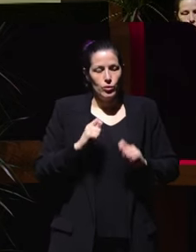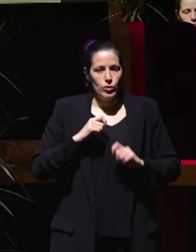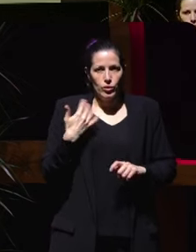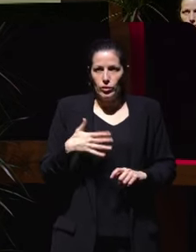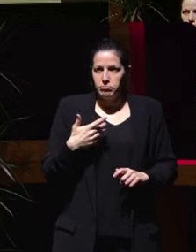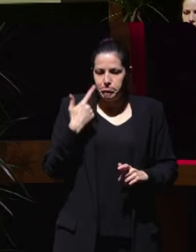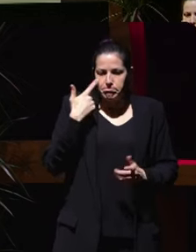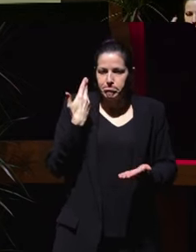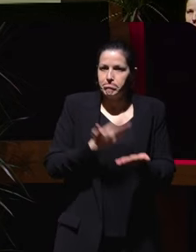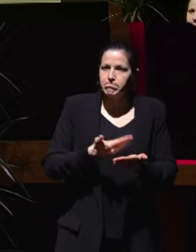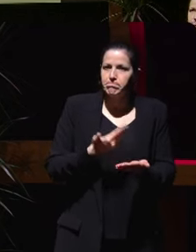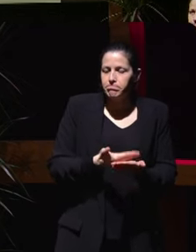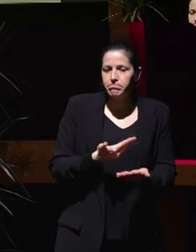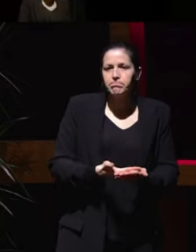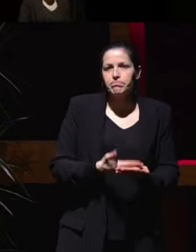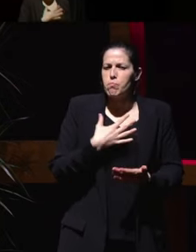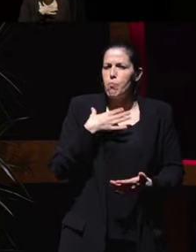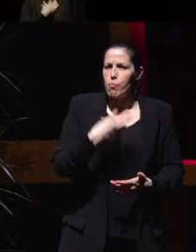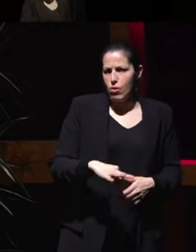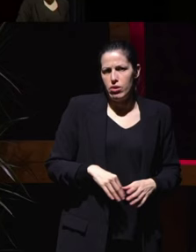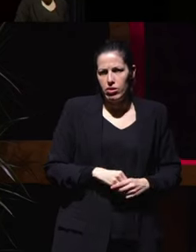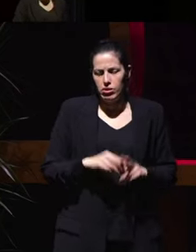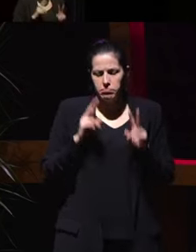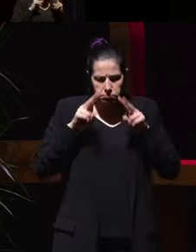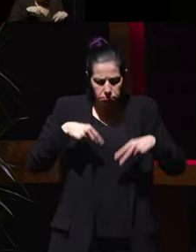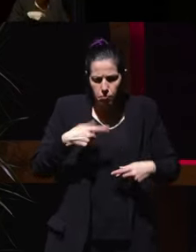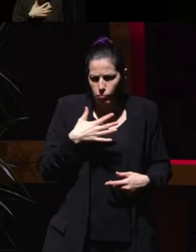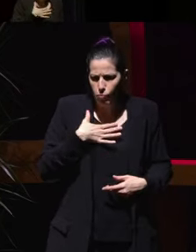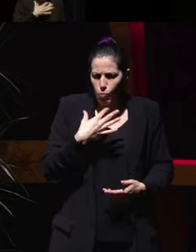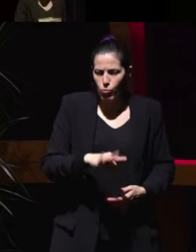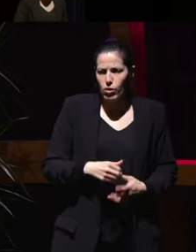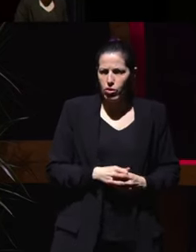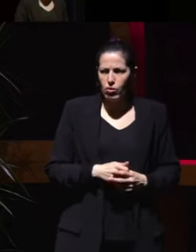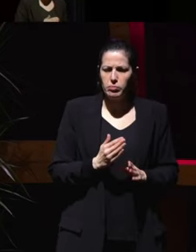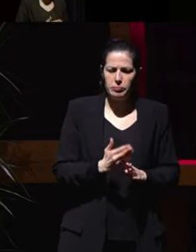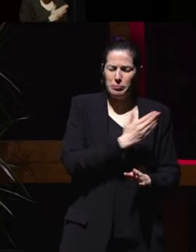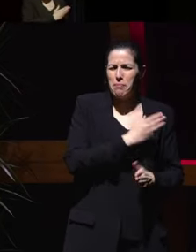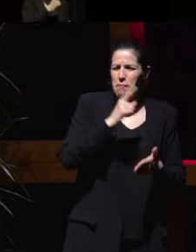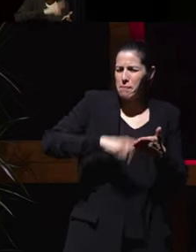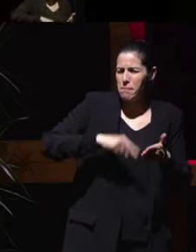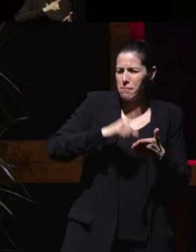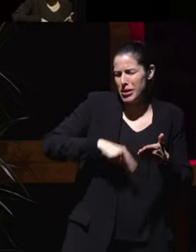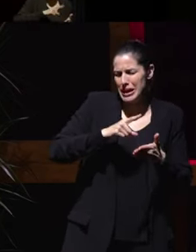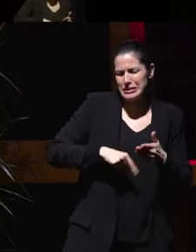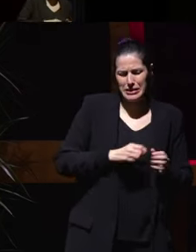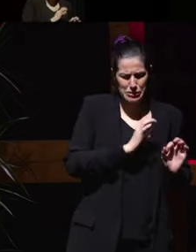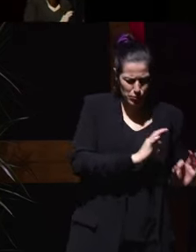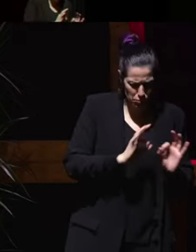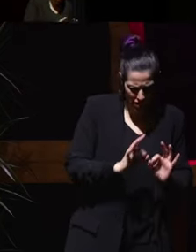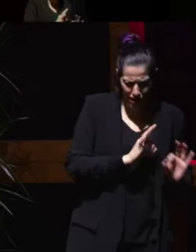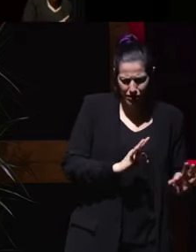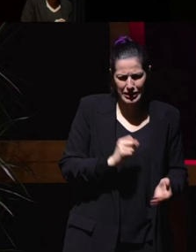demostración de que sí podía hacerlo, de que llevaba meses preparándome como un reto personal y de que, por